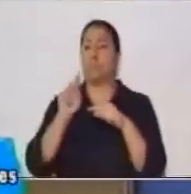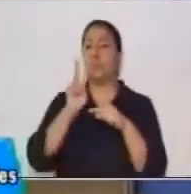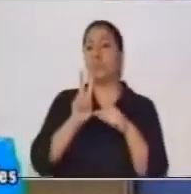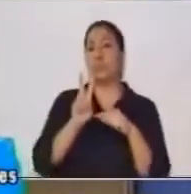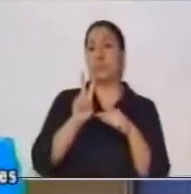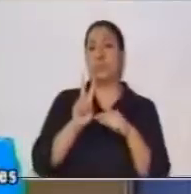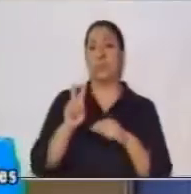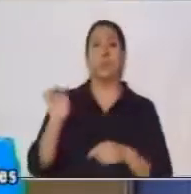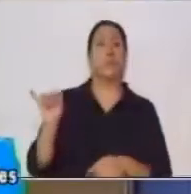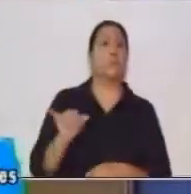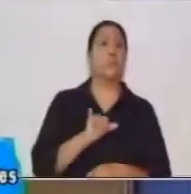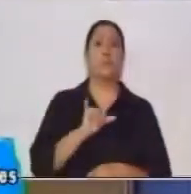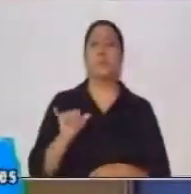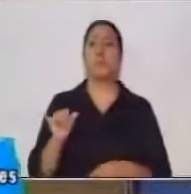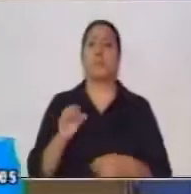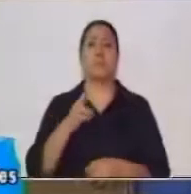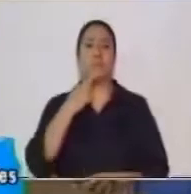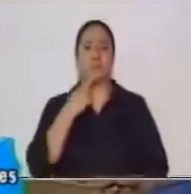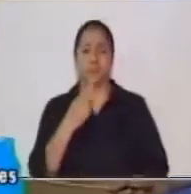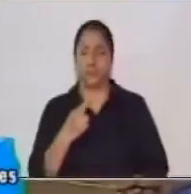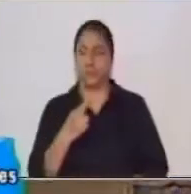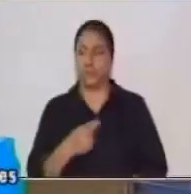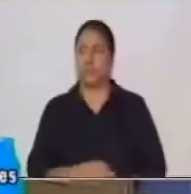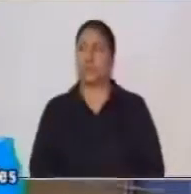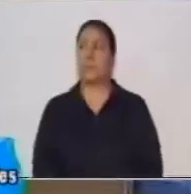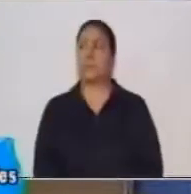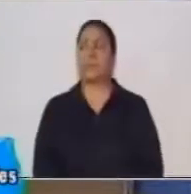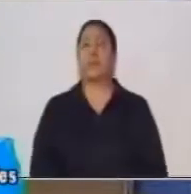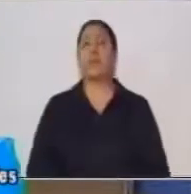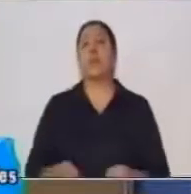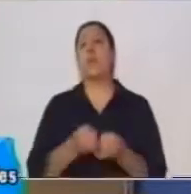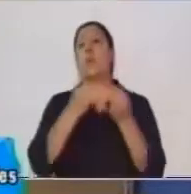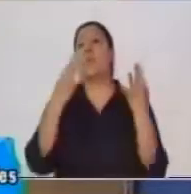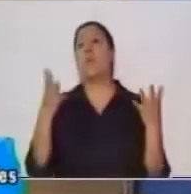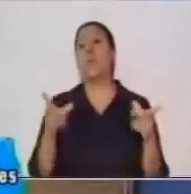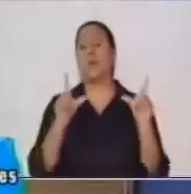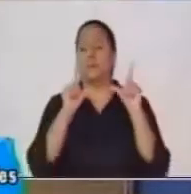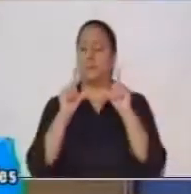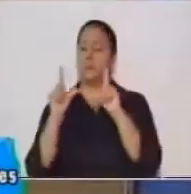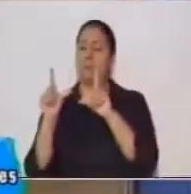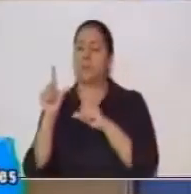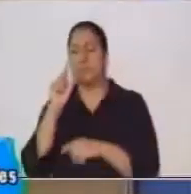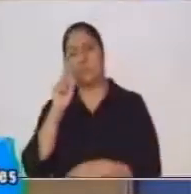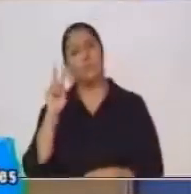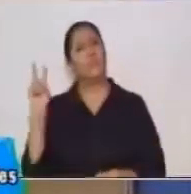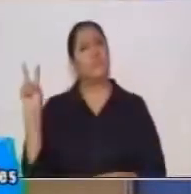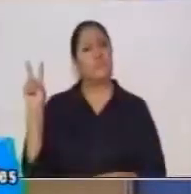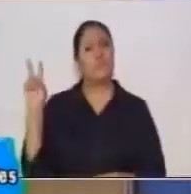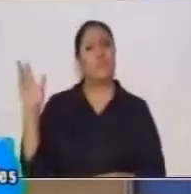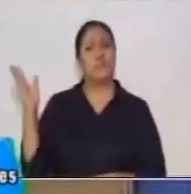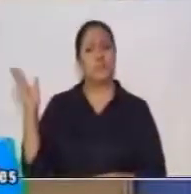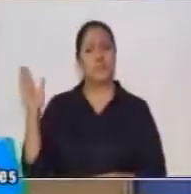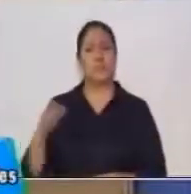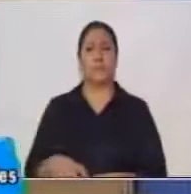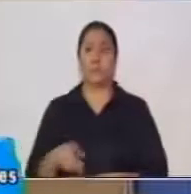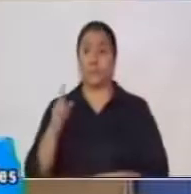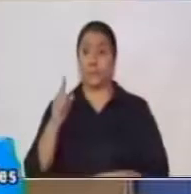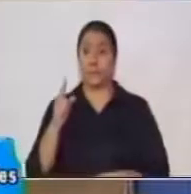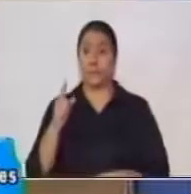un mismo resultado. ¿Cuántos cuadros observaste? Al inicio